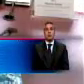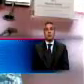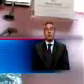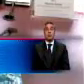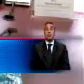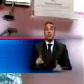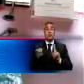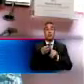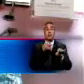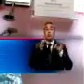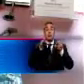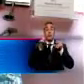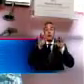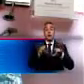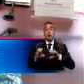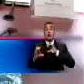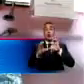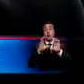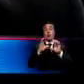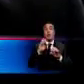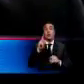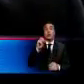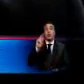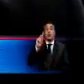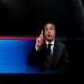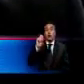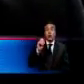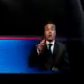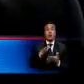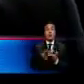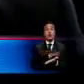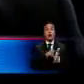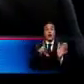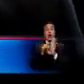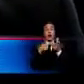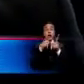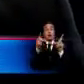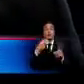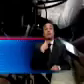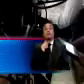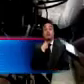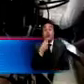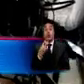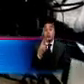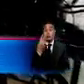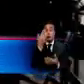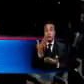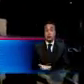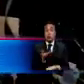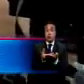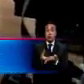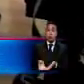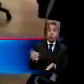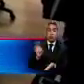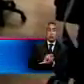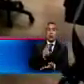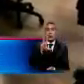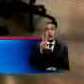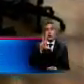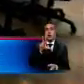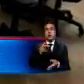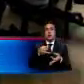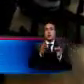Lo primero que explicó el secretario de Comunicación, Eduardo Bonilla, es que el proyecto de ley de libertad de expresión que presentaron en la Asamblea Nacional tiene 3 capítulos